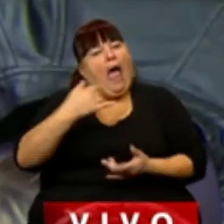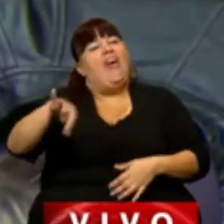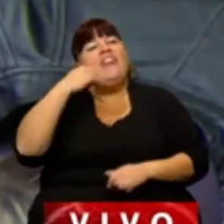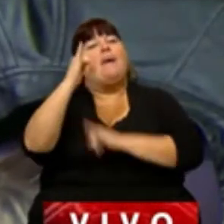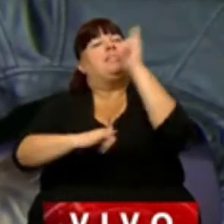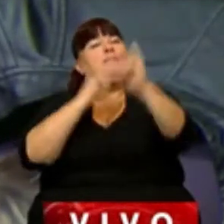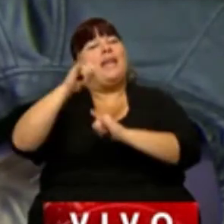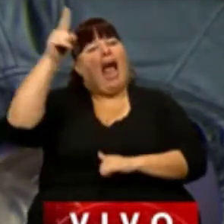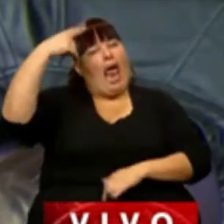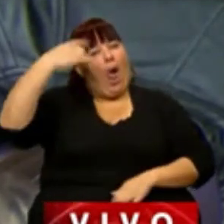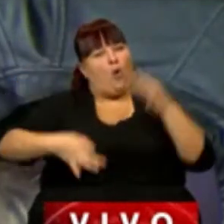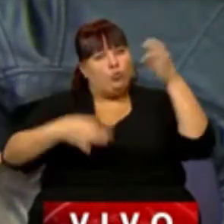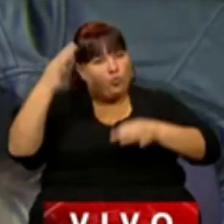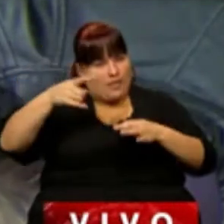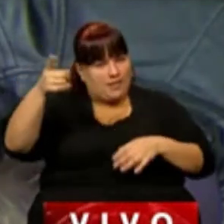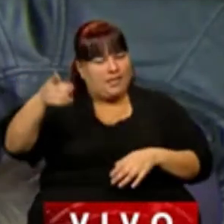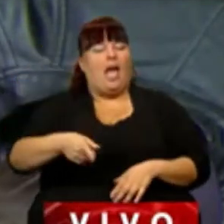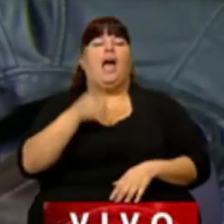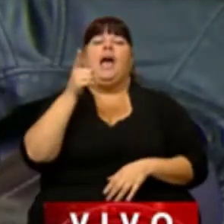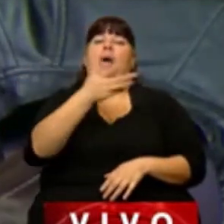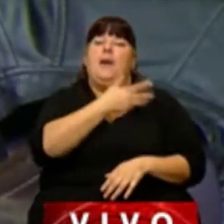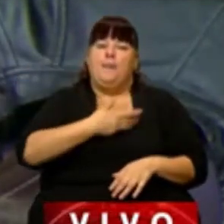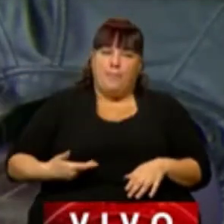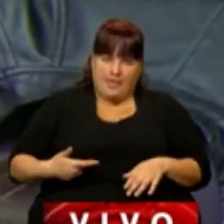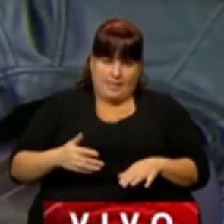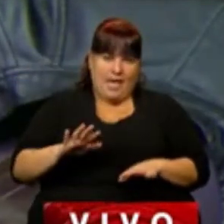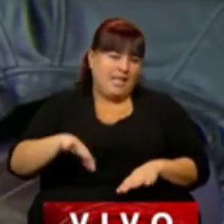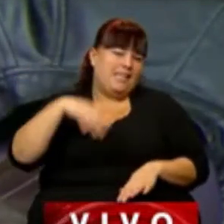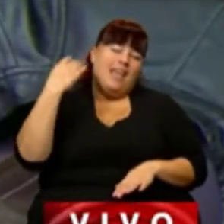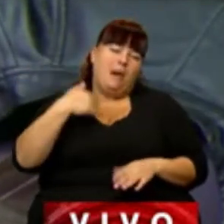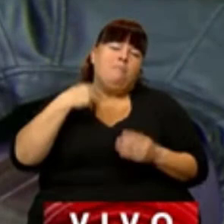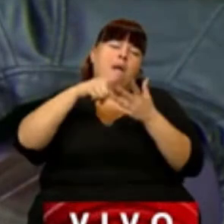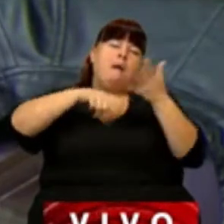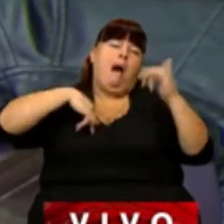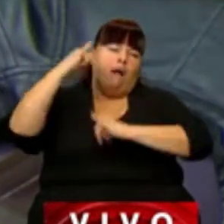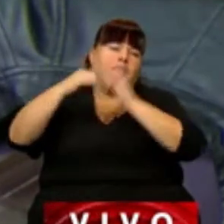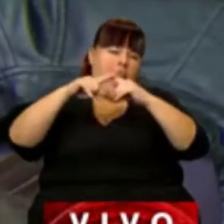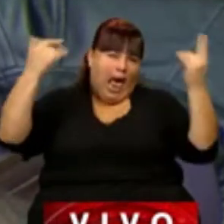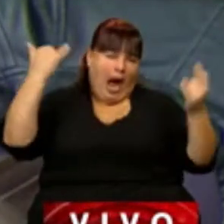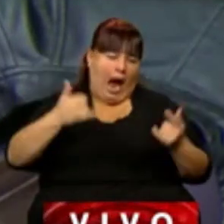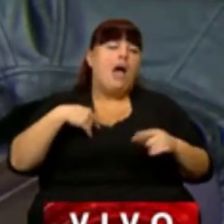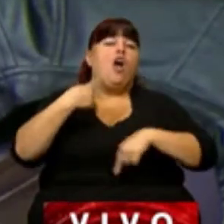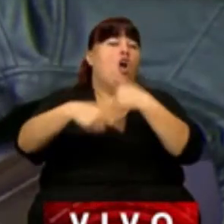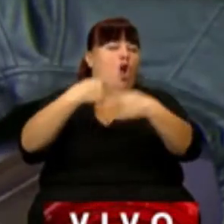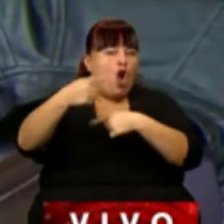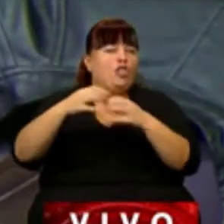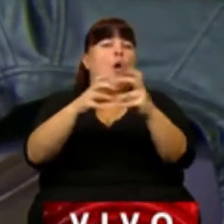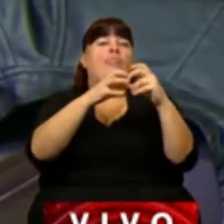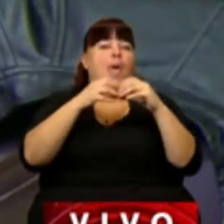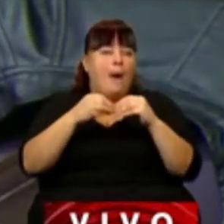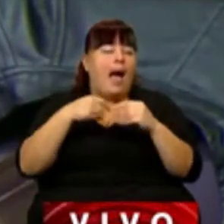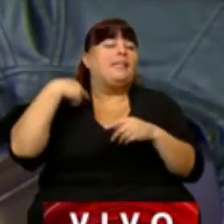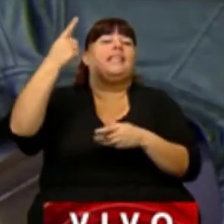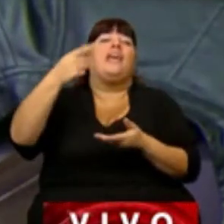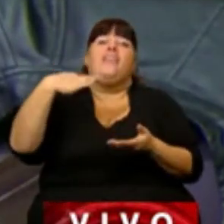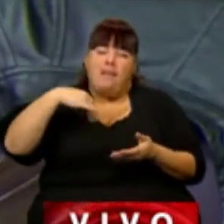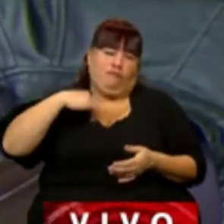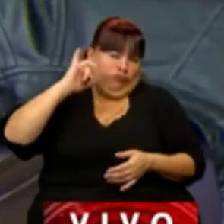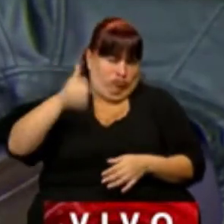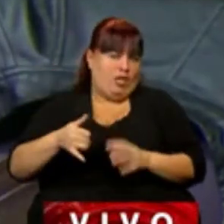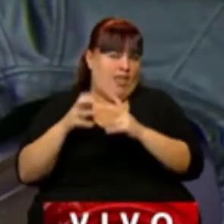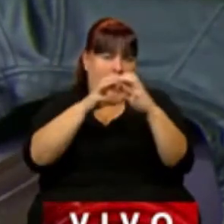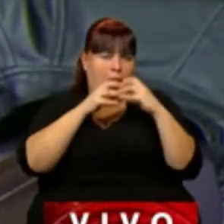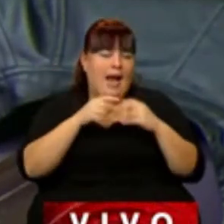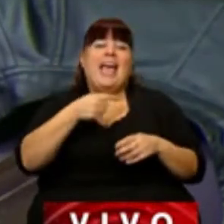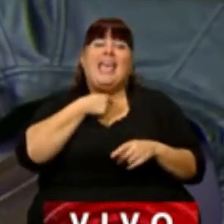que dar explicaciones en la justicia. Señor presidente, tendría mucho más para decir. Voy a continuar el debate donde haya que darlo,